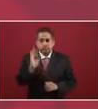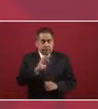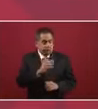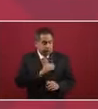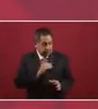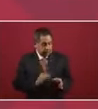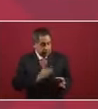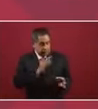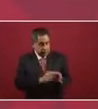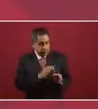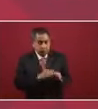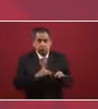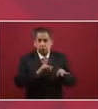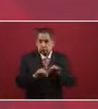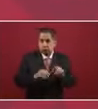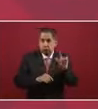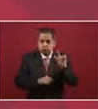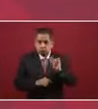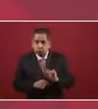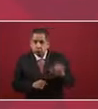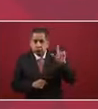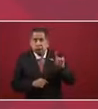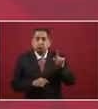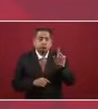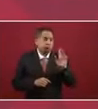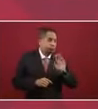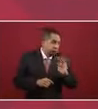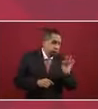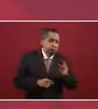cumplen, si son profesionales,